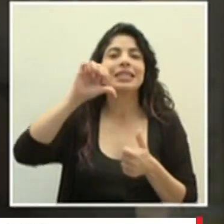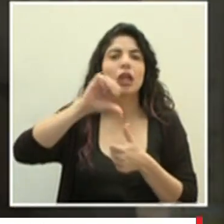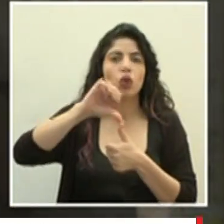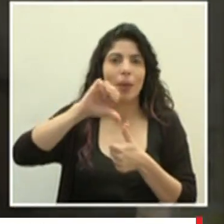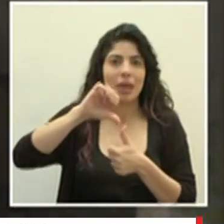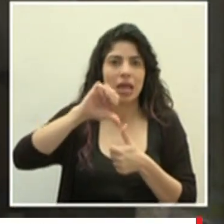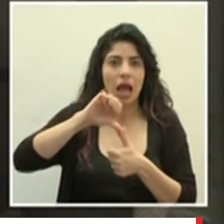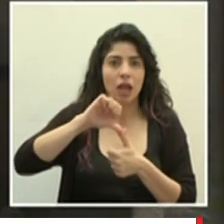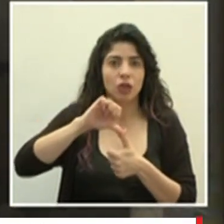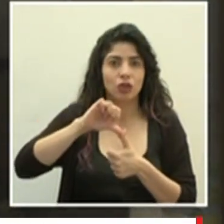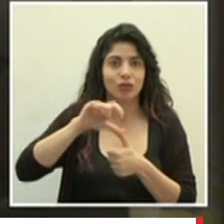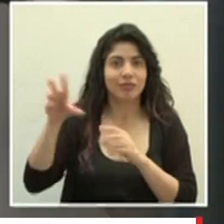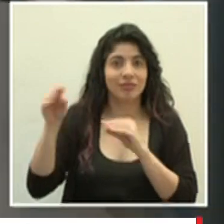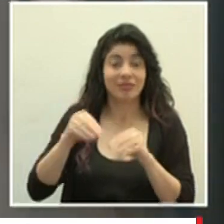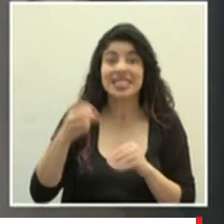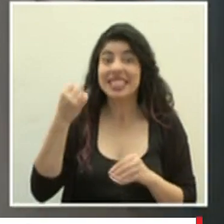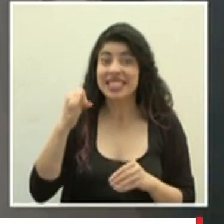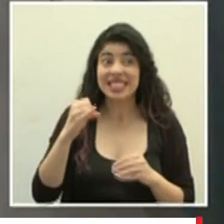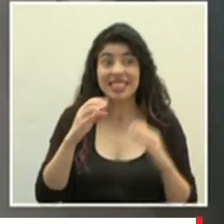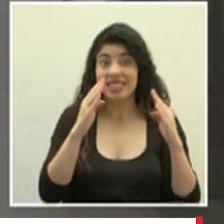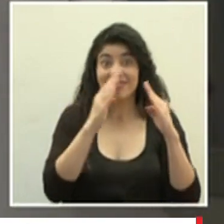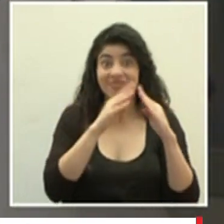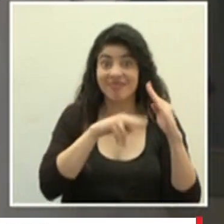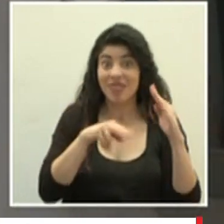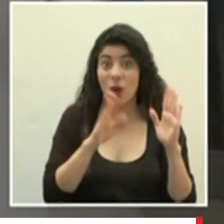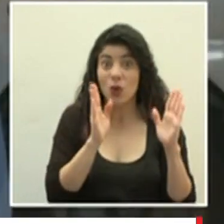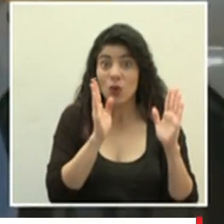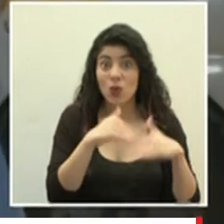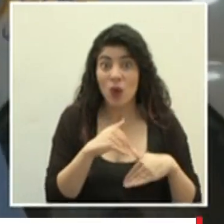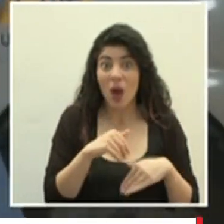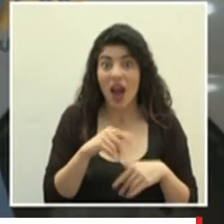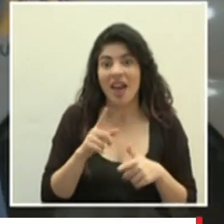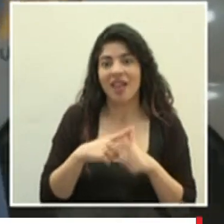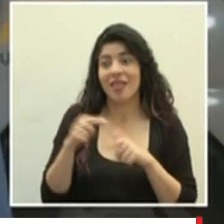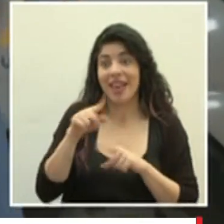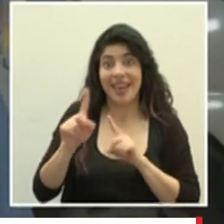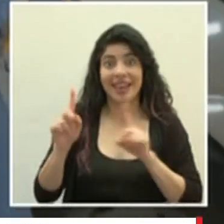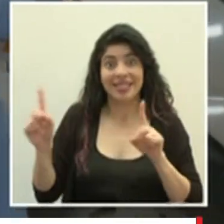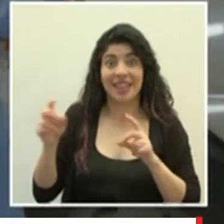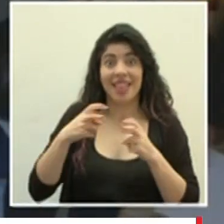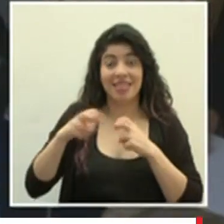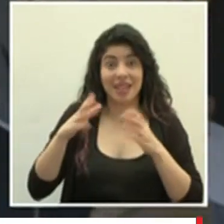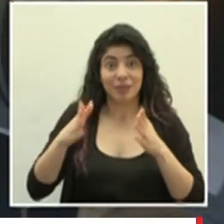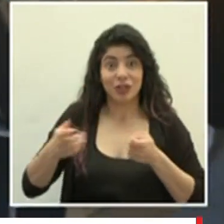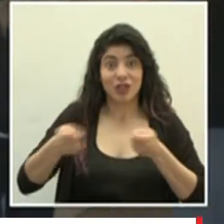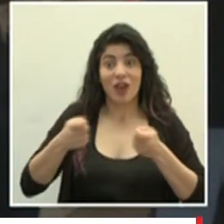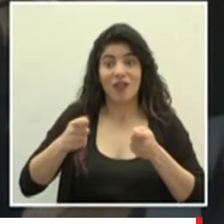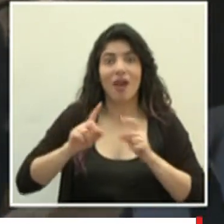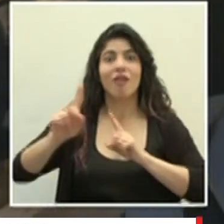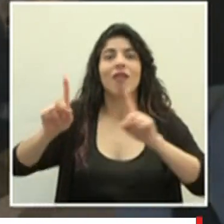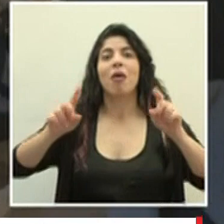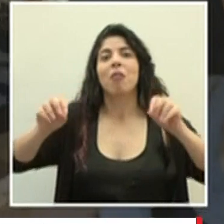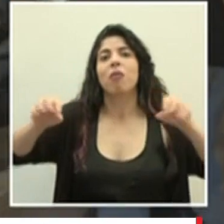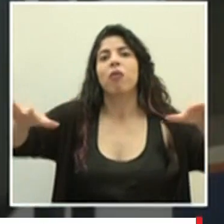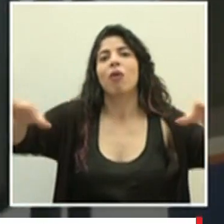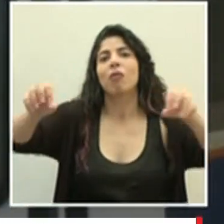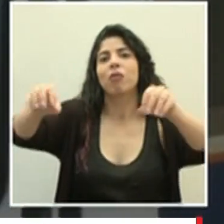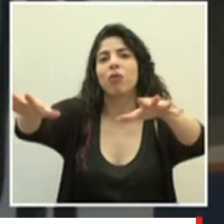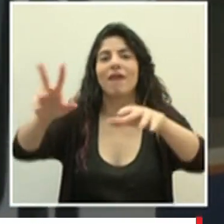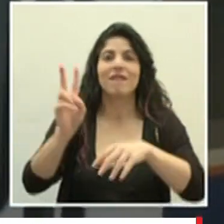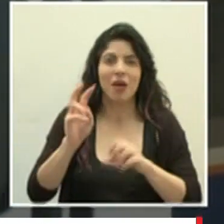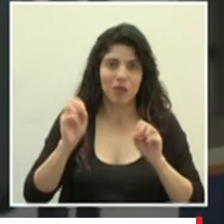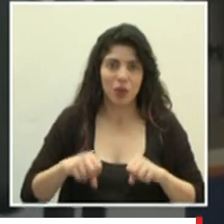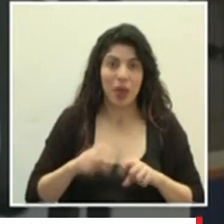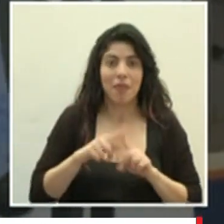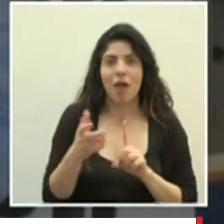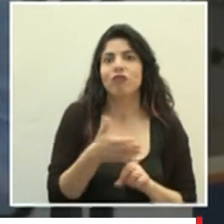que, de no haberse tomado esta medida preventiva, pues hubiesen generado una dispersión mayor del virus.